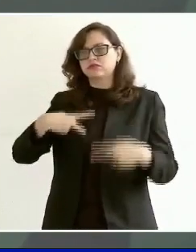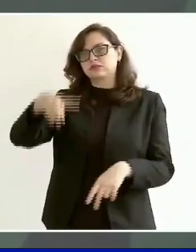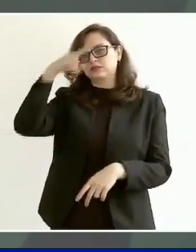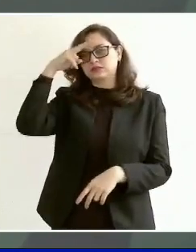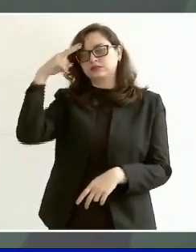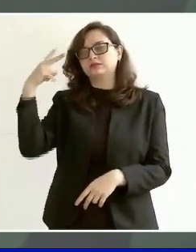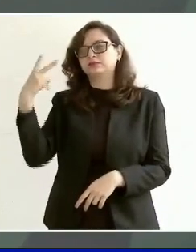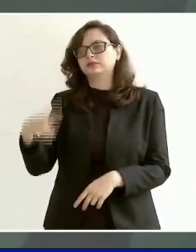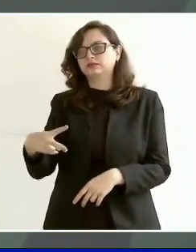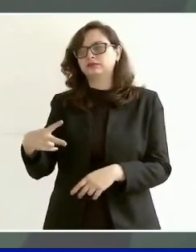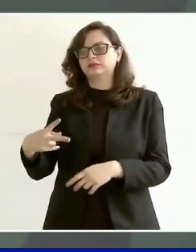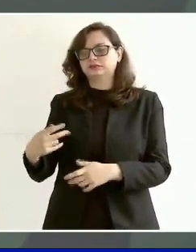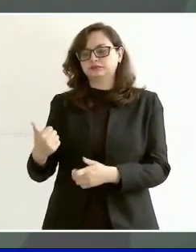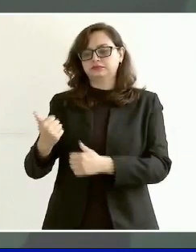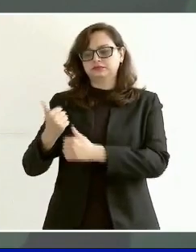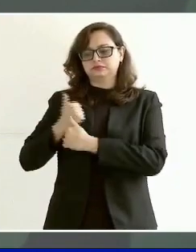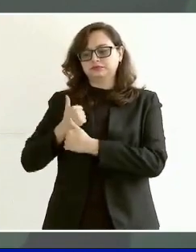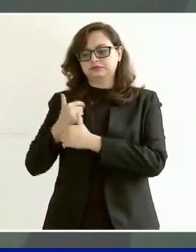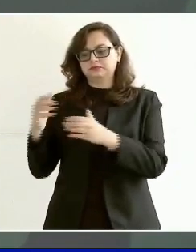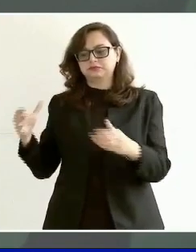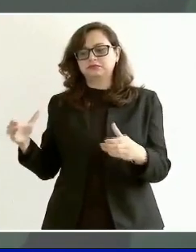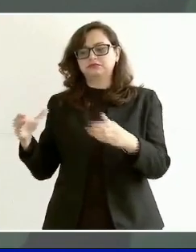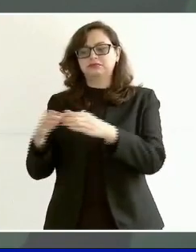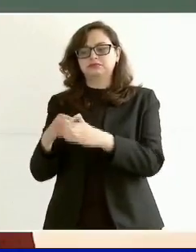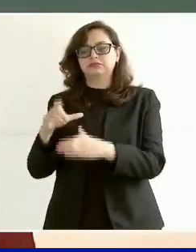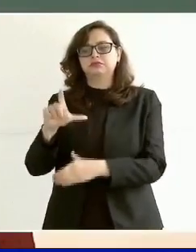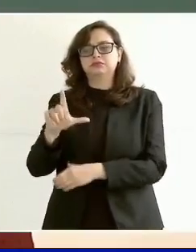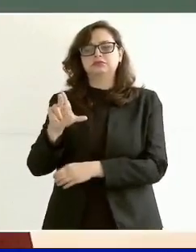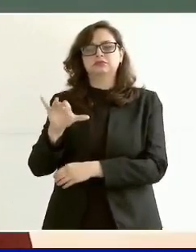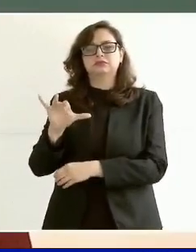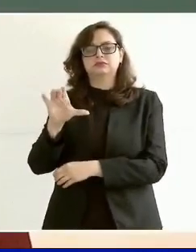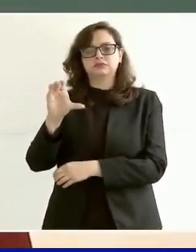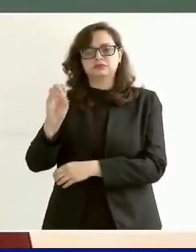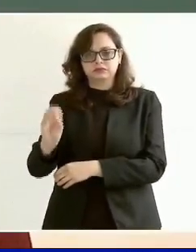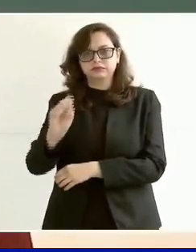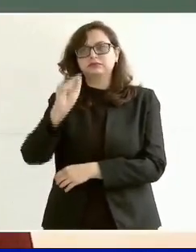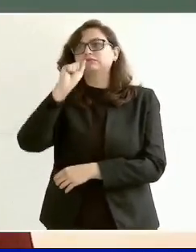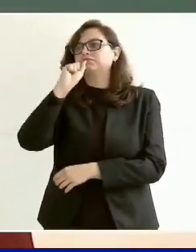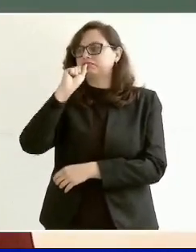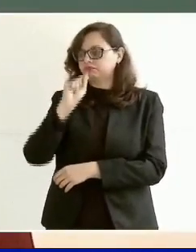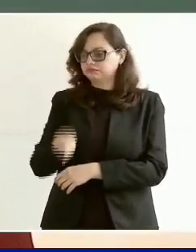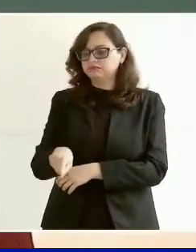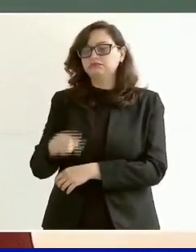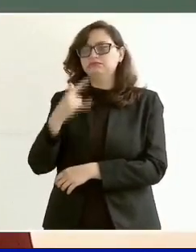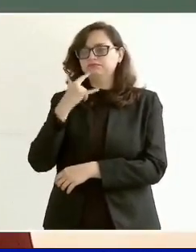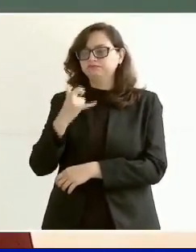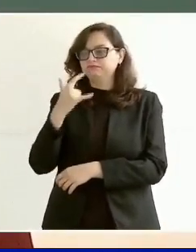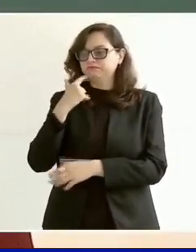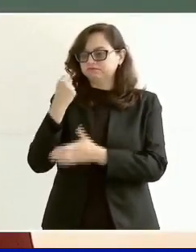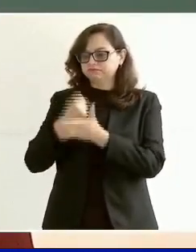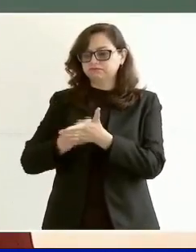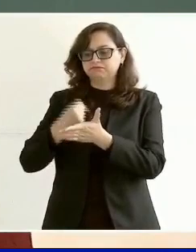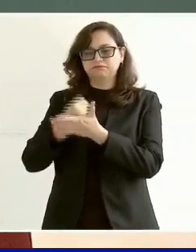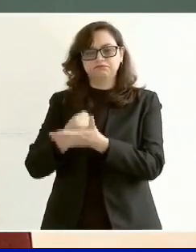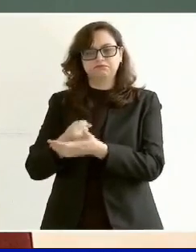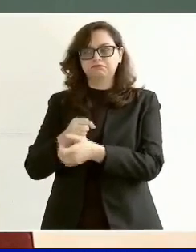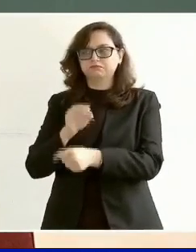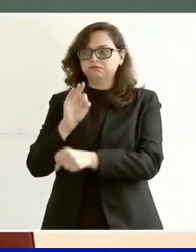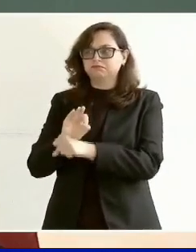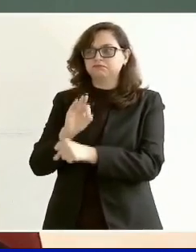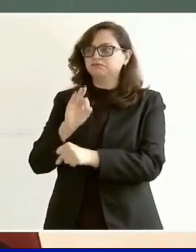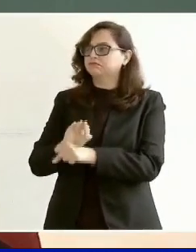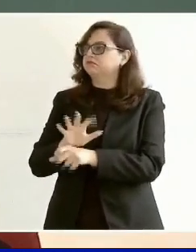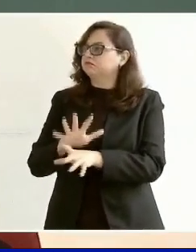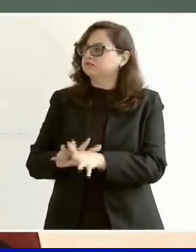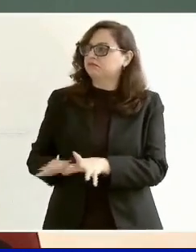y la guerrilla del maestro Lucio, que nace también como una forma de autodefensa,